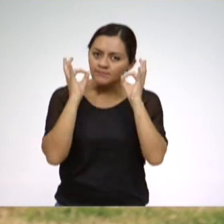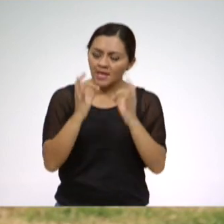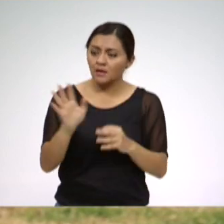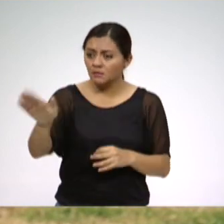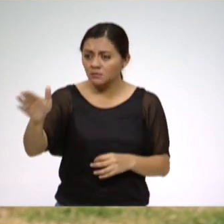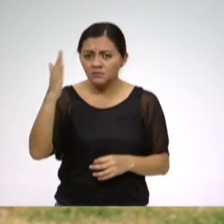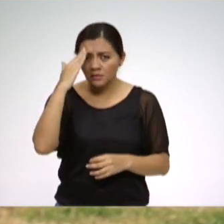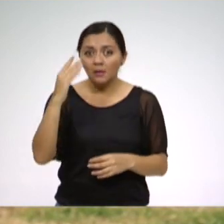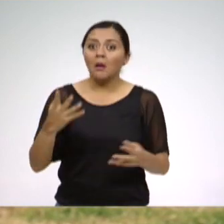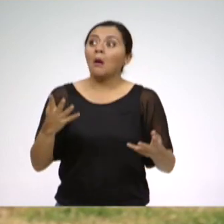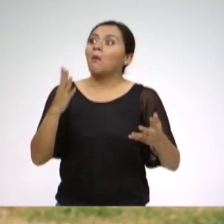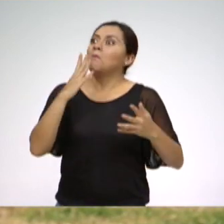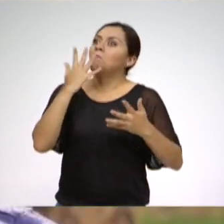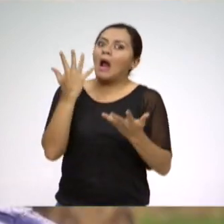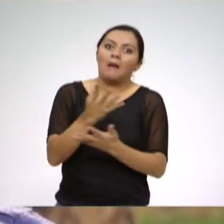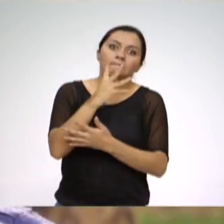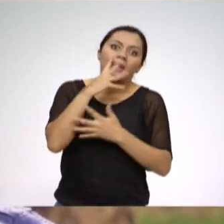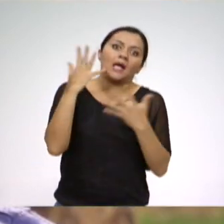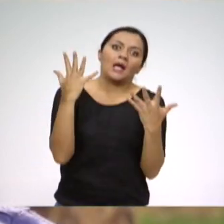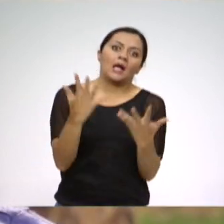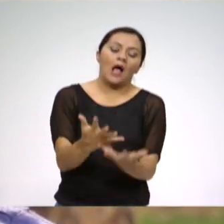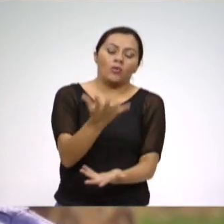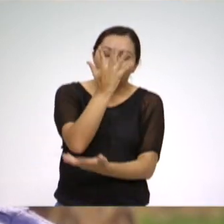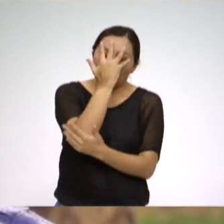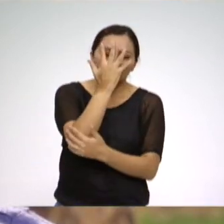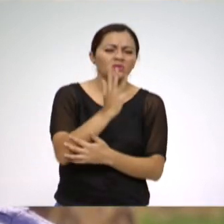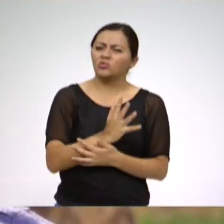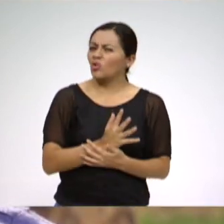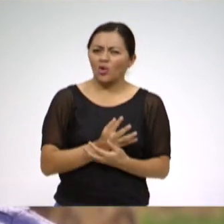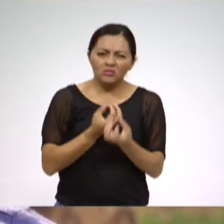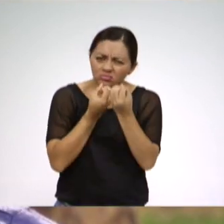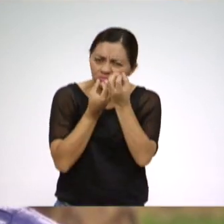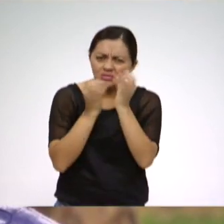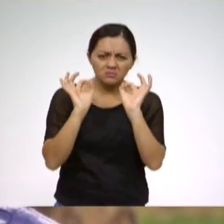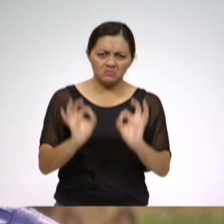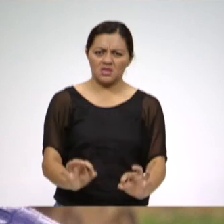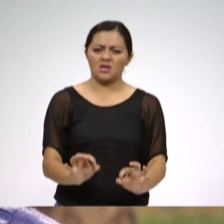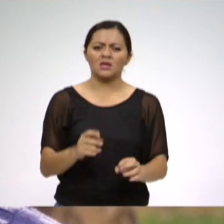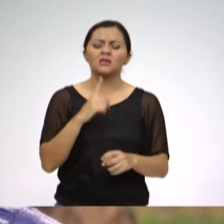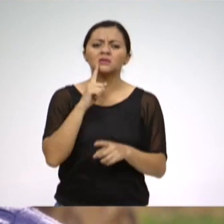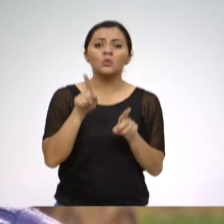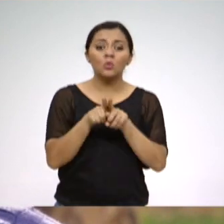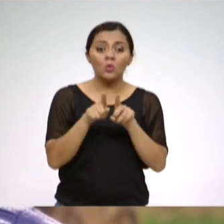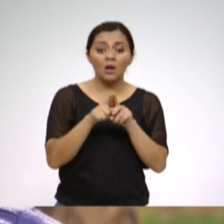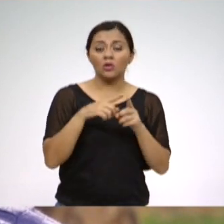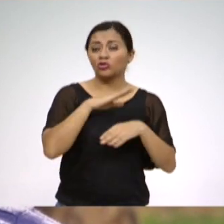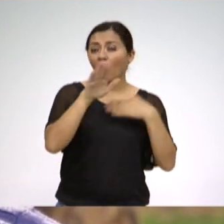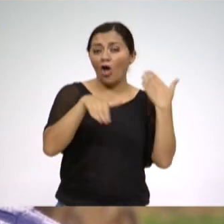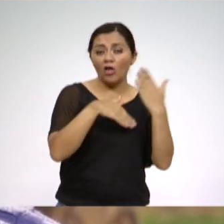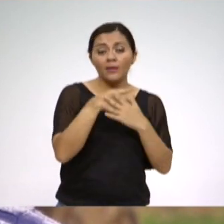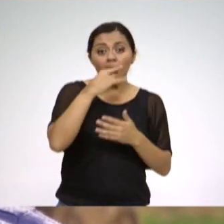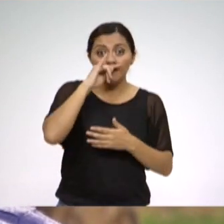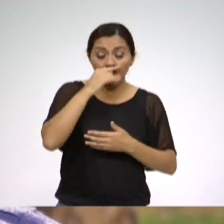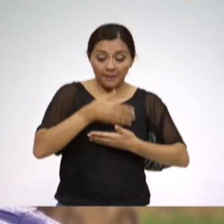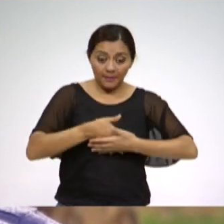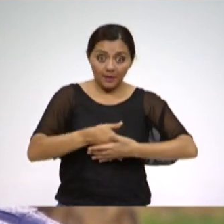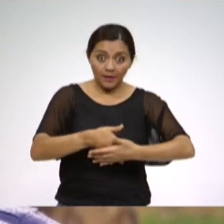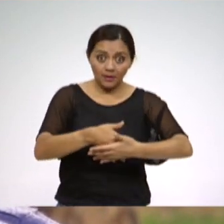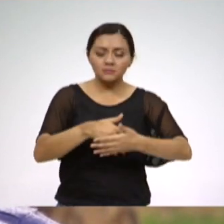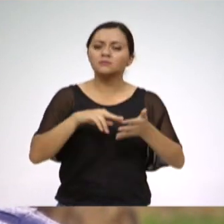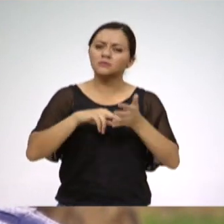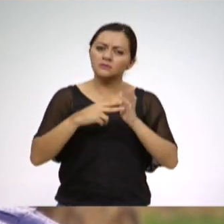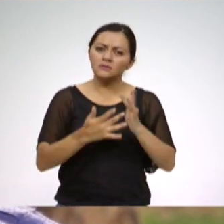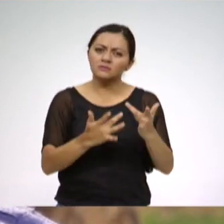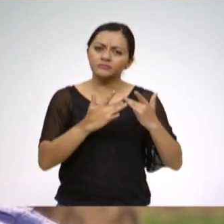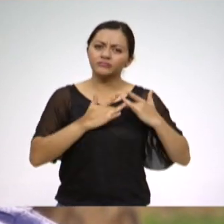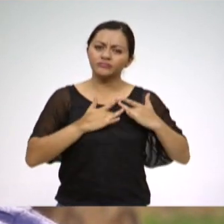que no es algo de qué avergonzarse. Por más santa que uno crea, por más niñita de la casa que uno le crea, todo el niño llega a tocar eso, porque